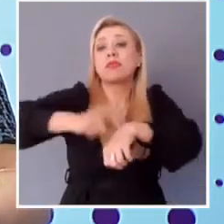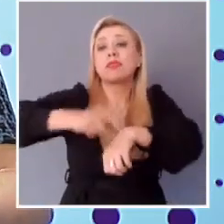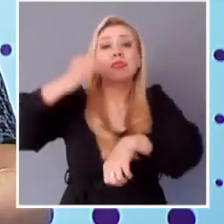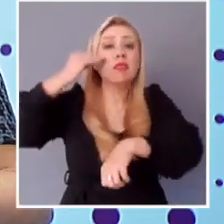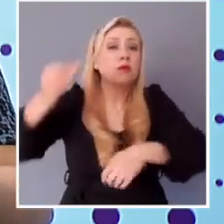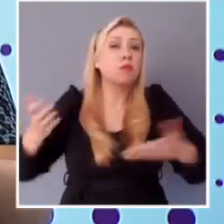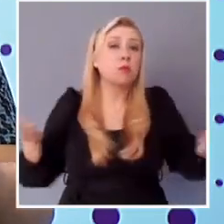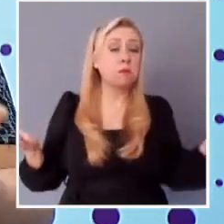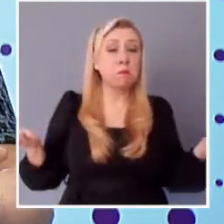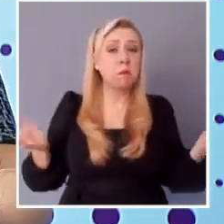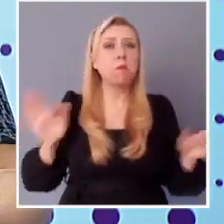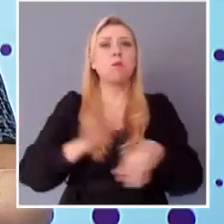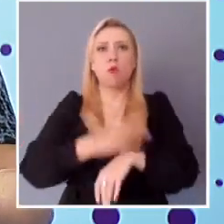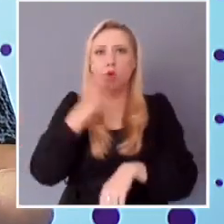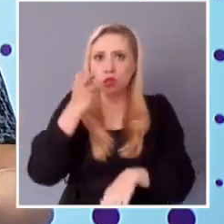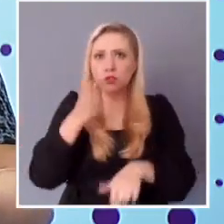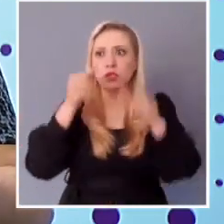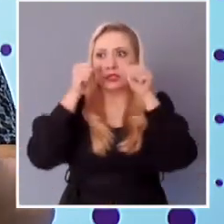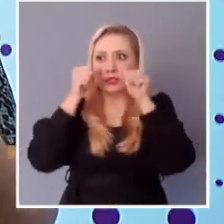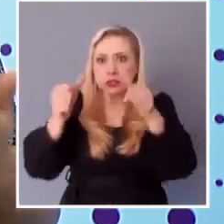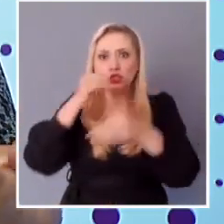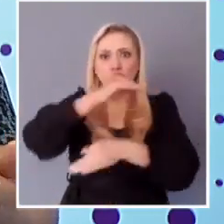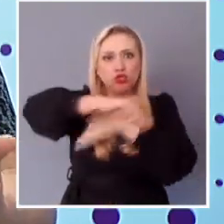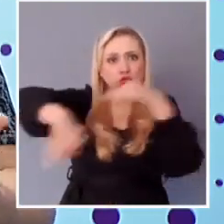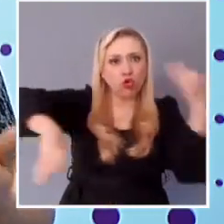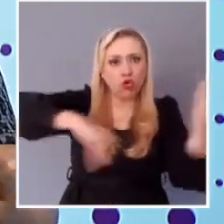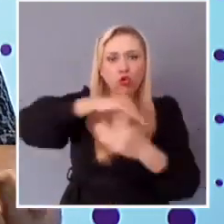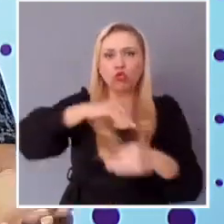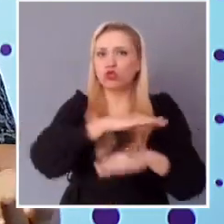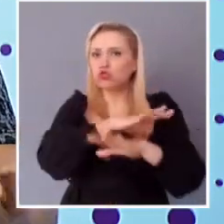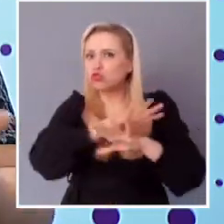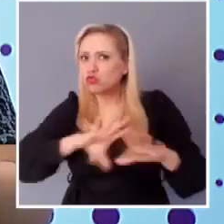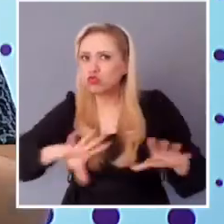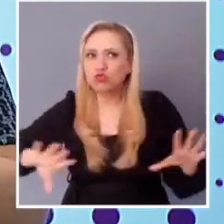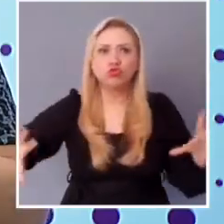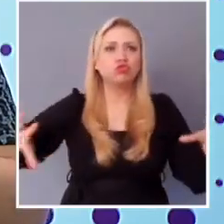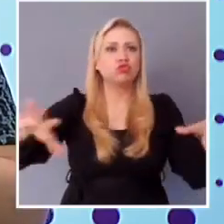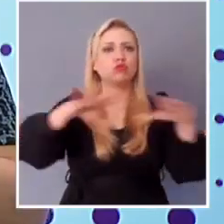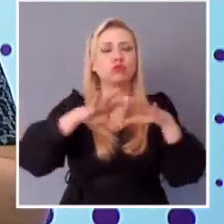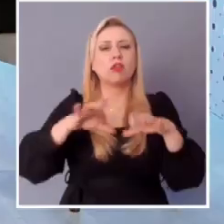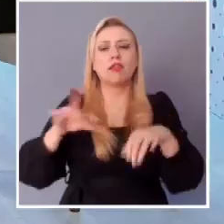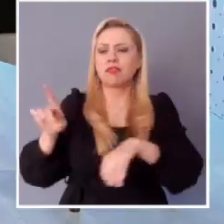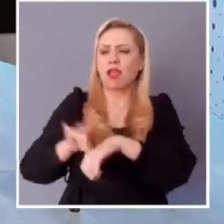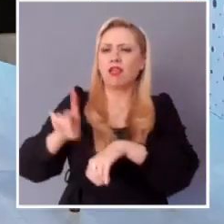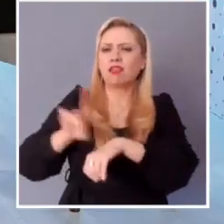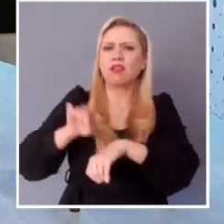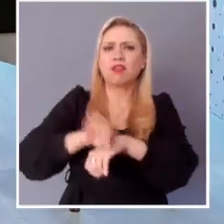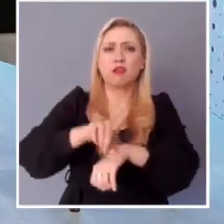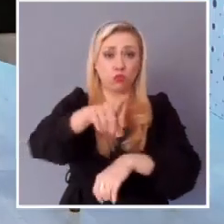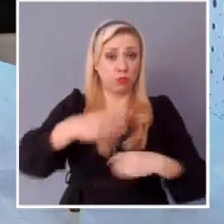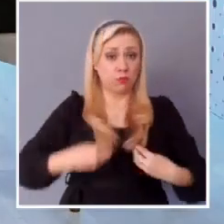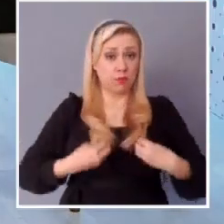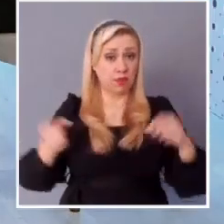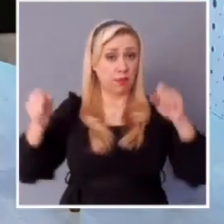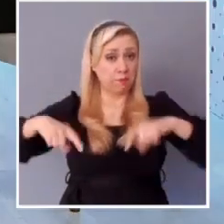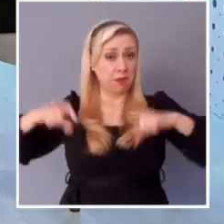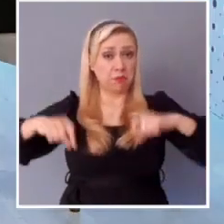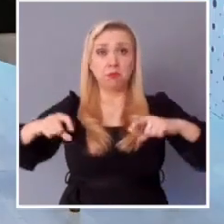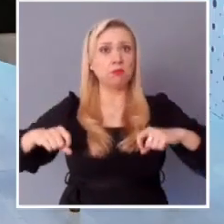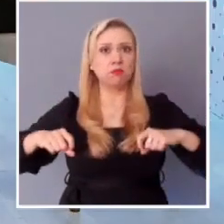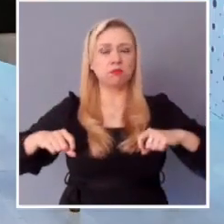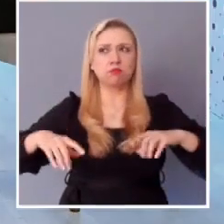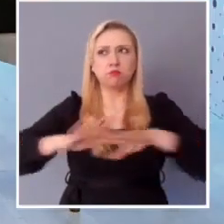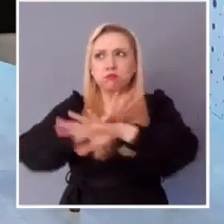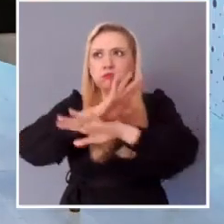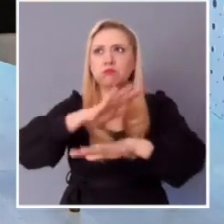las condiciones, las experiencias de las personas cambian día con día. Y las experiencias entre un grupo y otro, pues también